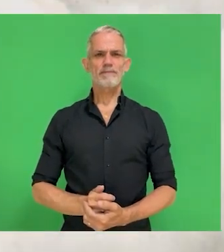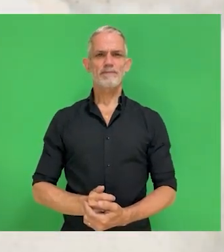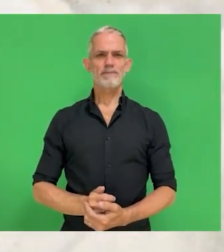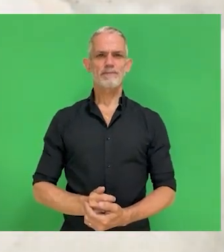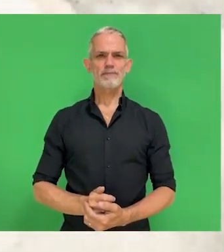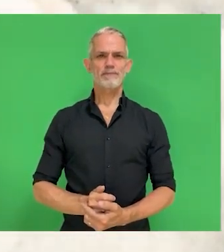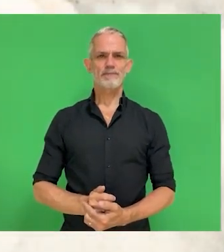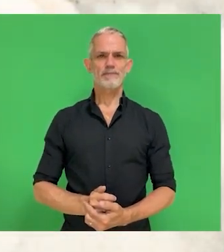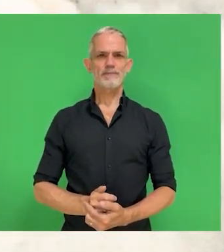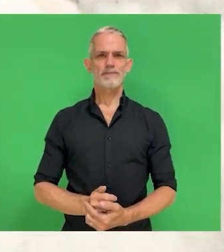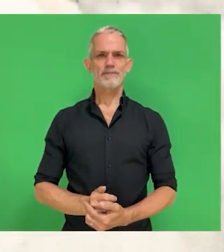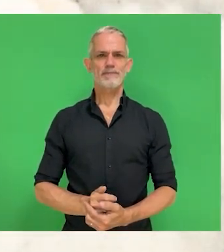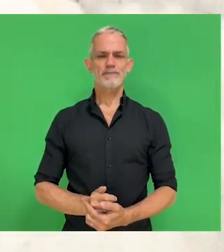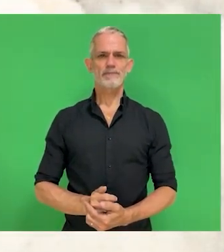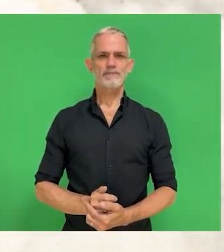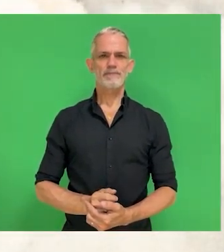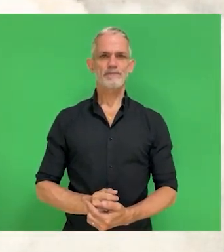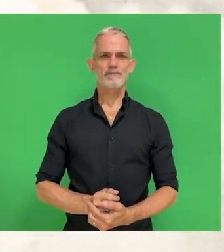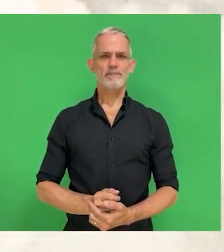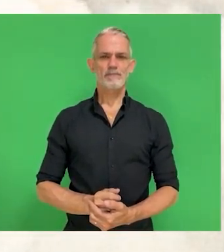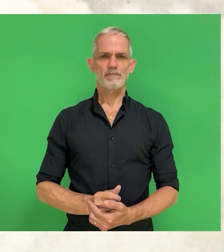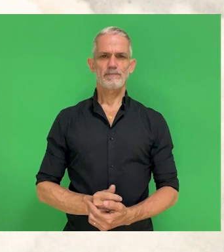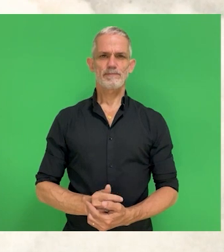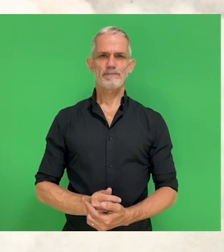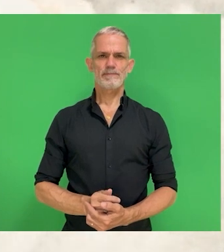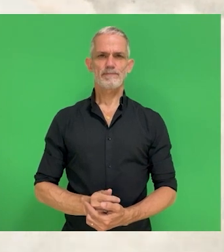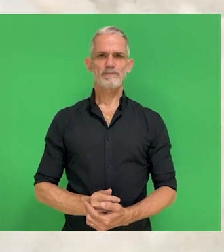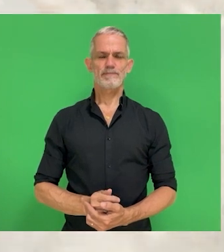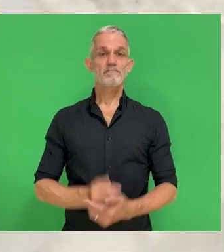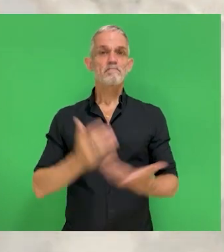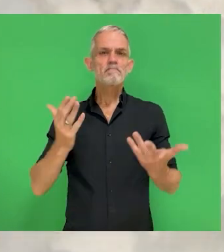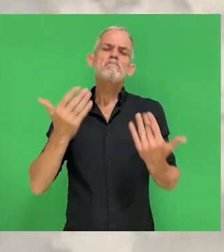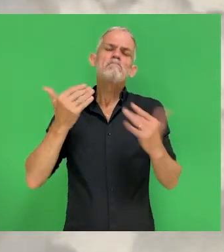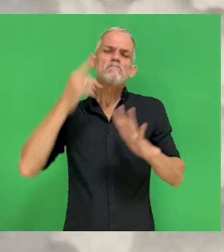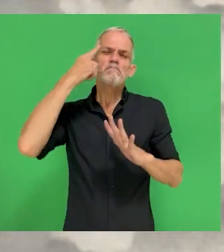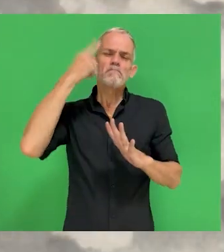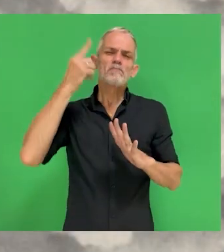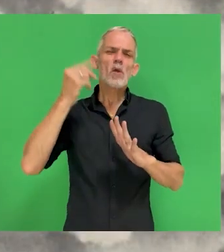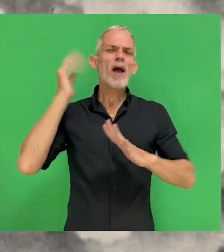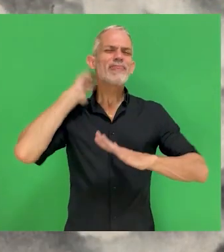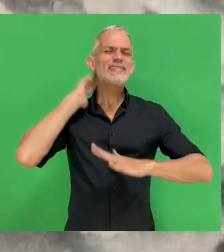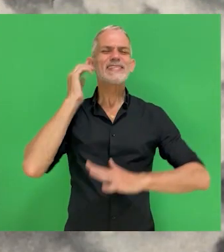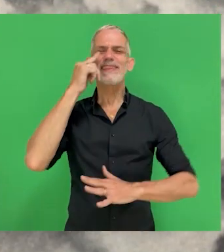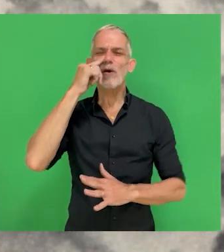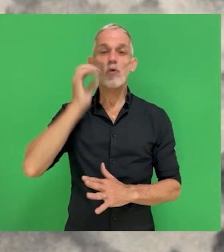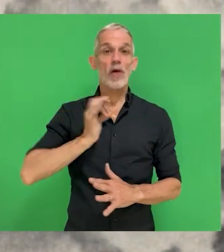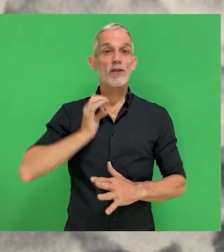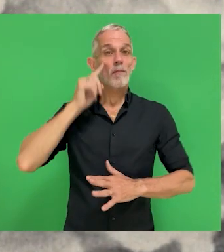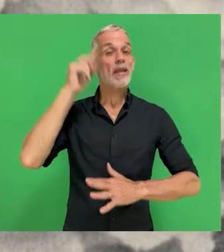Filmaciones en blanco y negro de aviones y edificios en llamas. Podemos considerar al 16 de junio